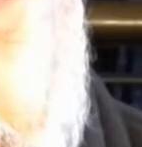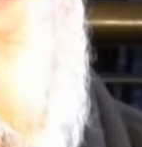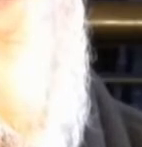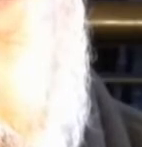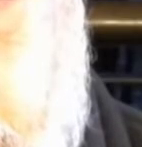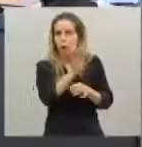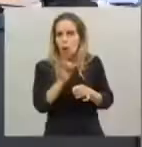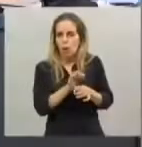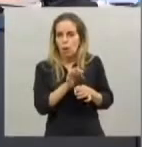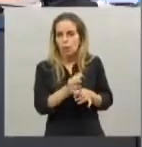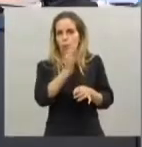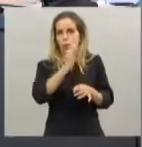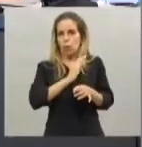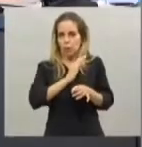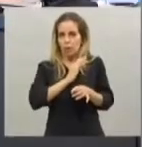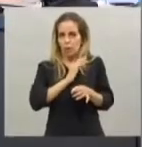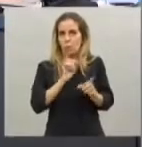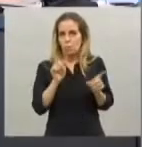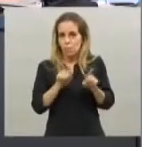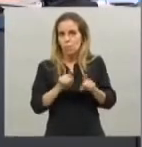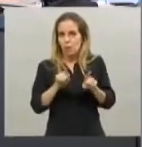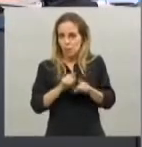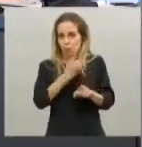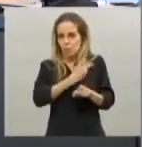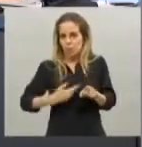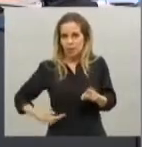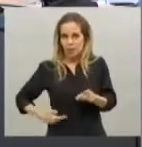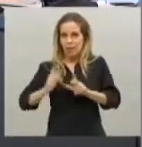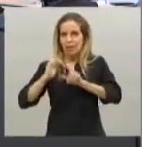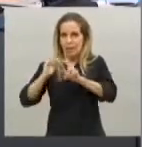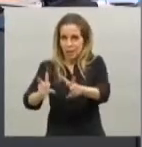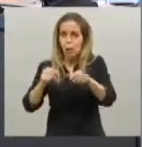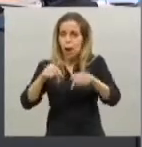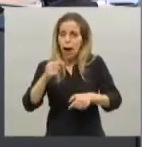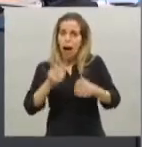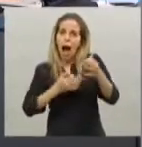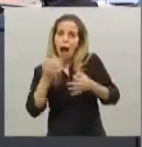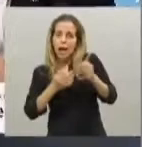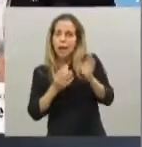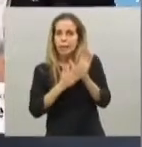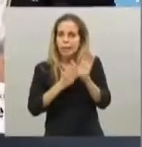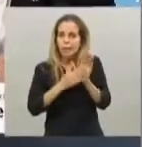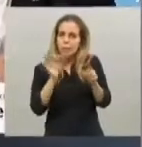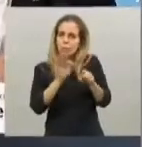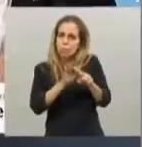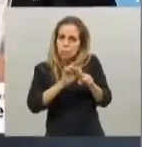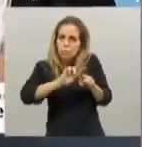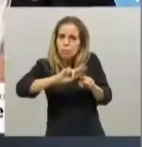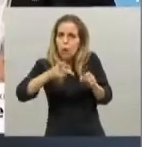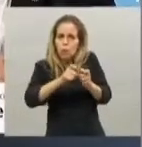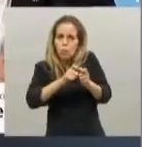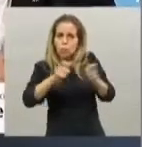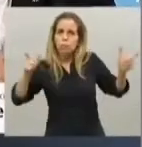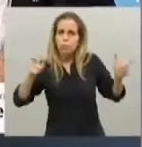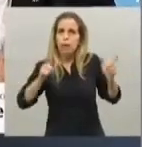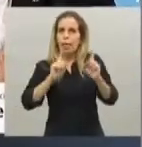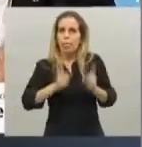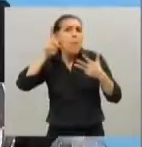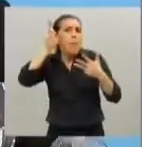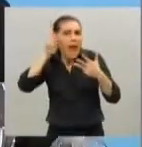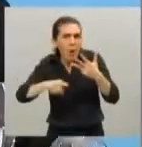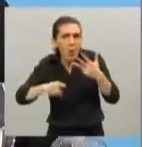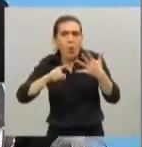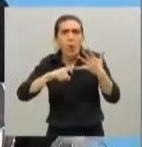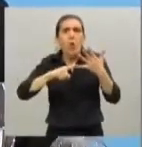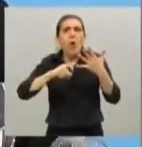números que tiene arriba de su mesa, a ver, curvas, gráficos, ¿qué le diría, doctor? Bueno, yo le aclaro,